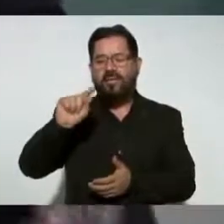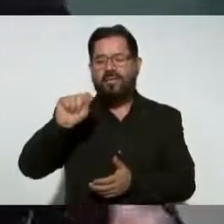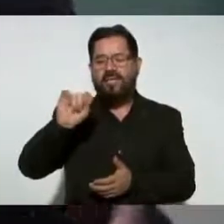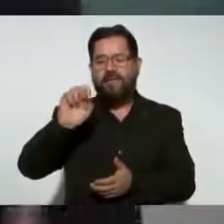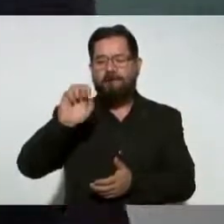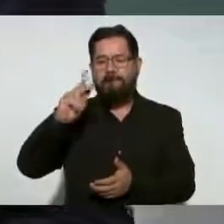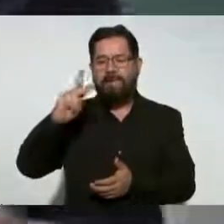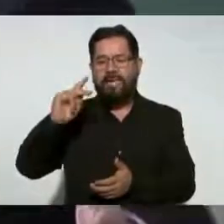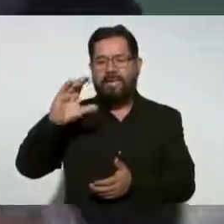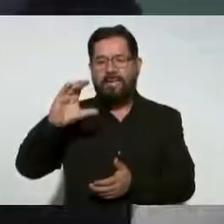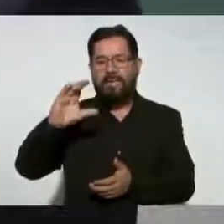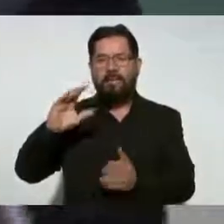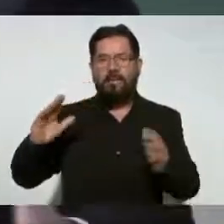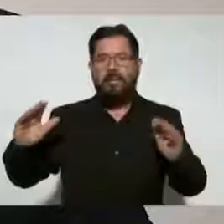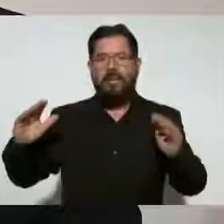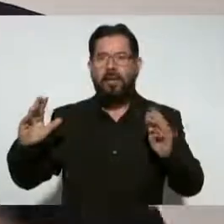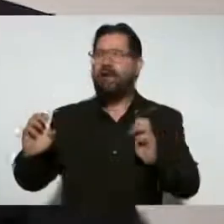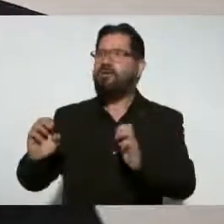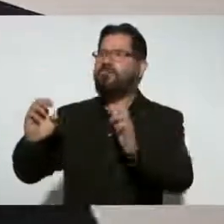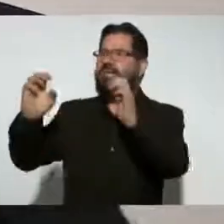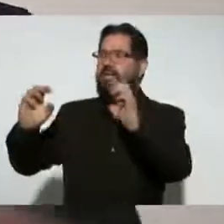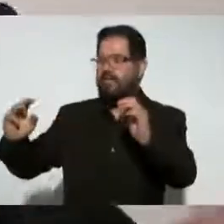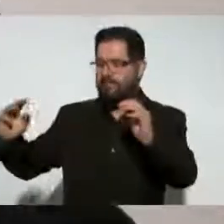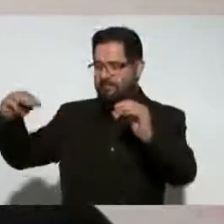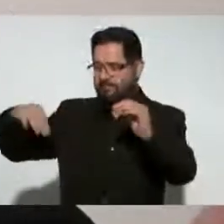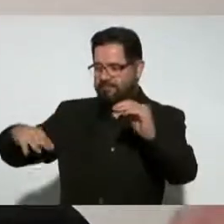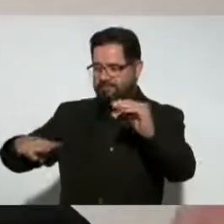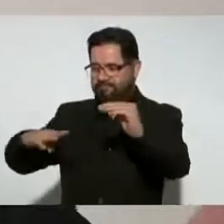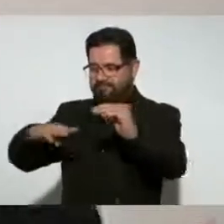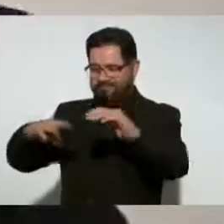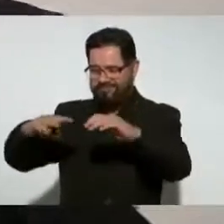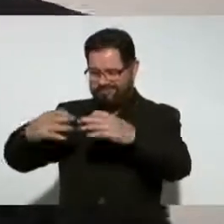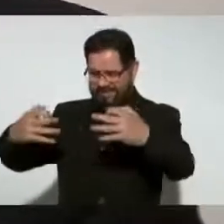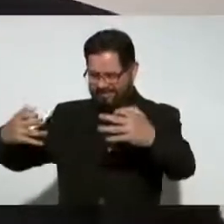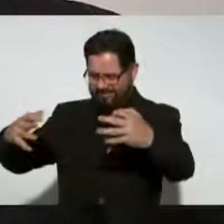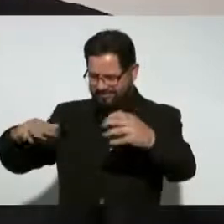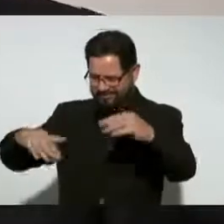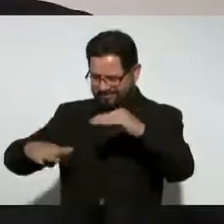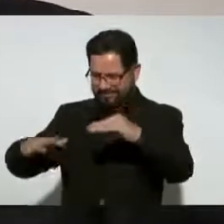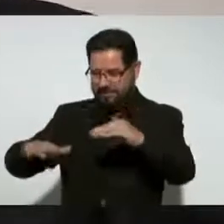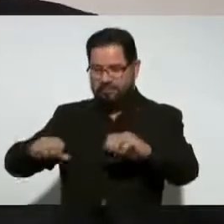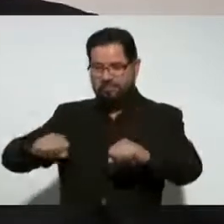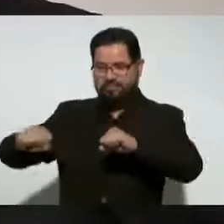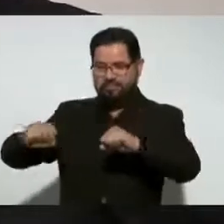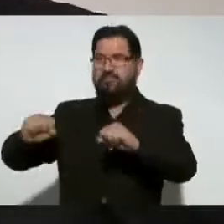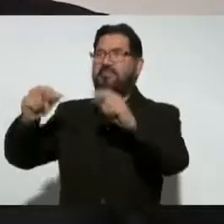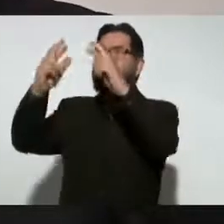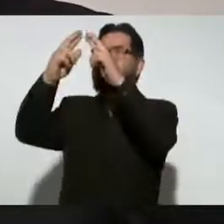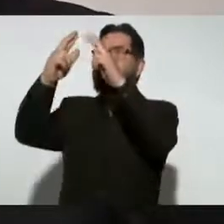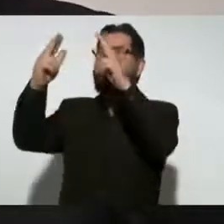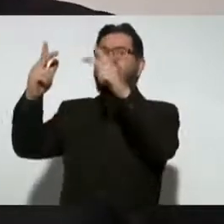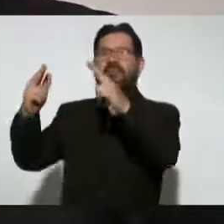Entonces, ¿qué hacemos en ese caso? Dejar esa obra.